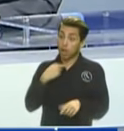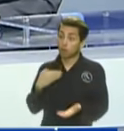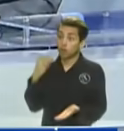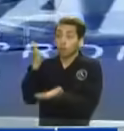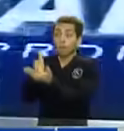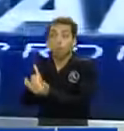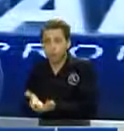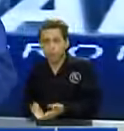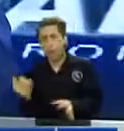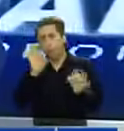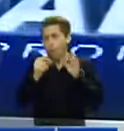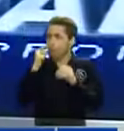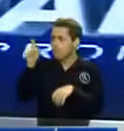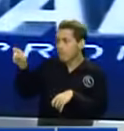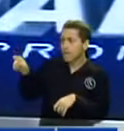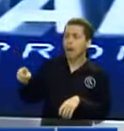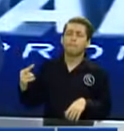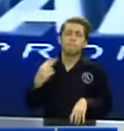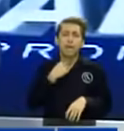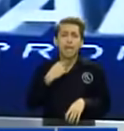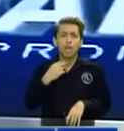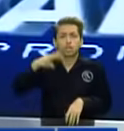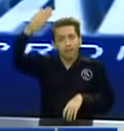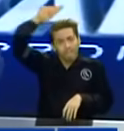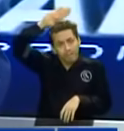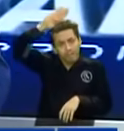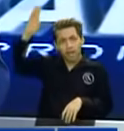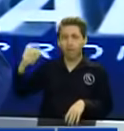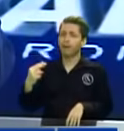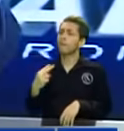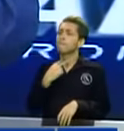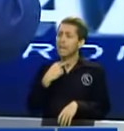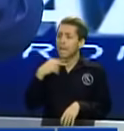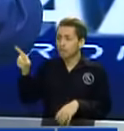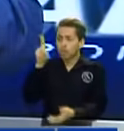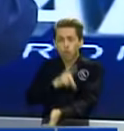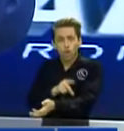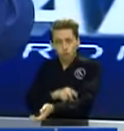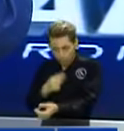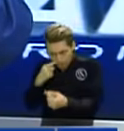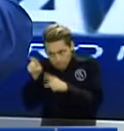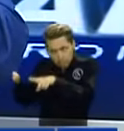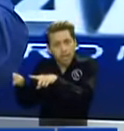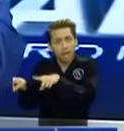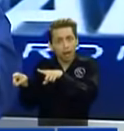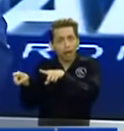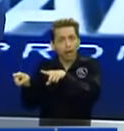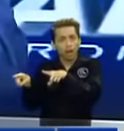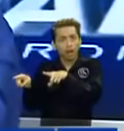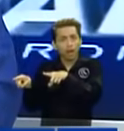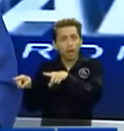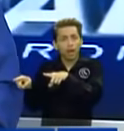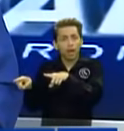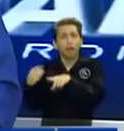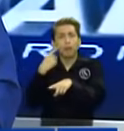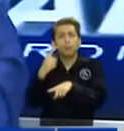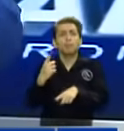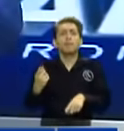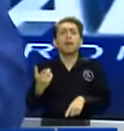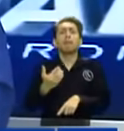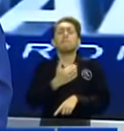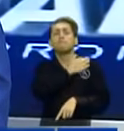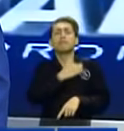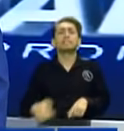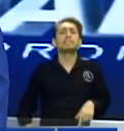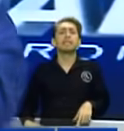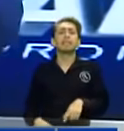un médico, todo, que vean, que miren ese, que lo tengan en contacto. Si el presidente asume el riesgo, teniendo más de 60 años,